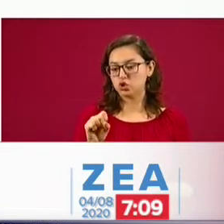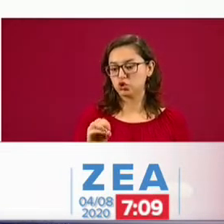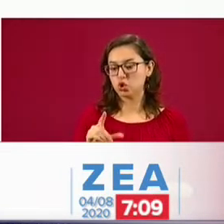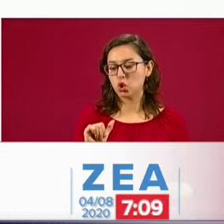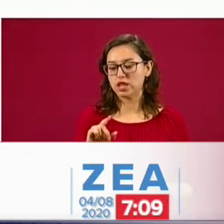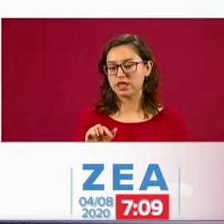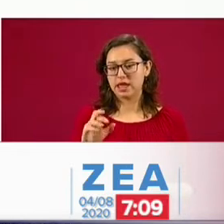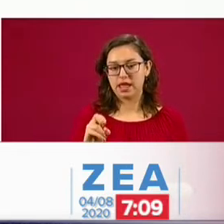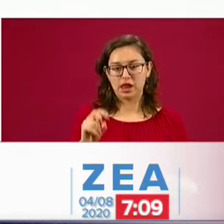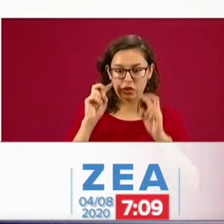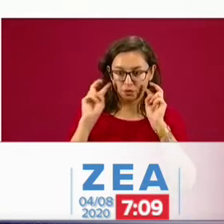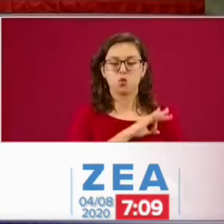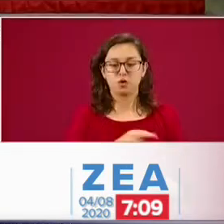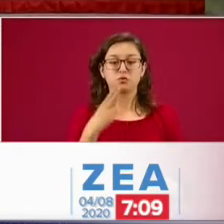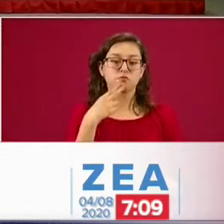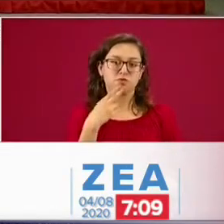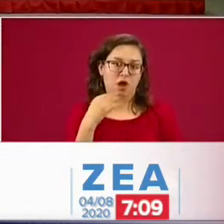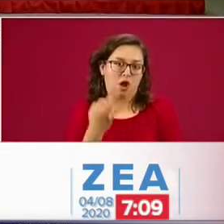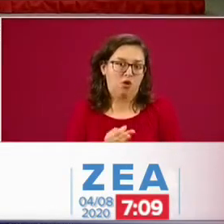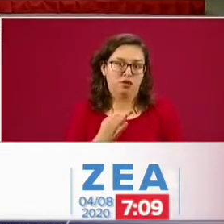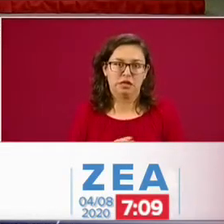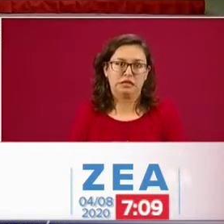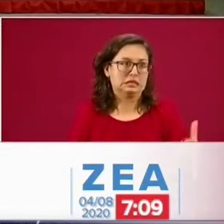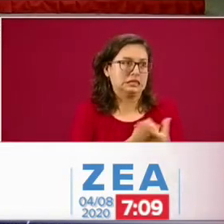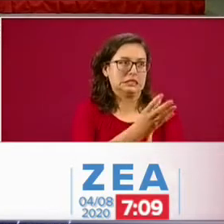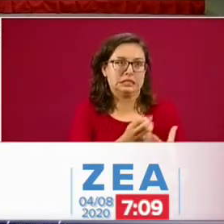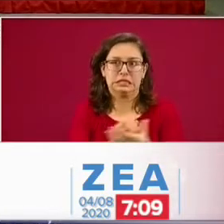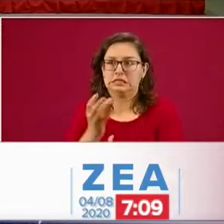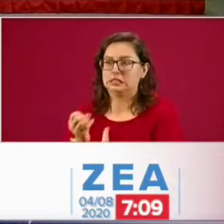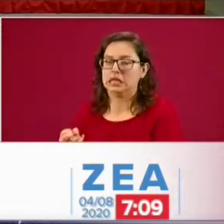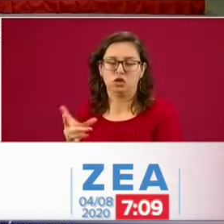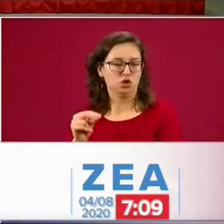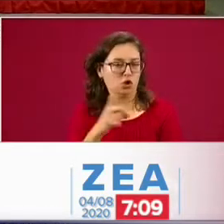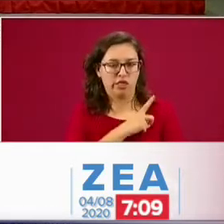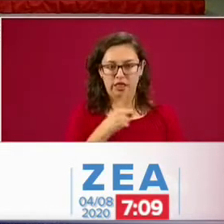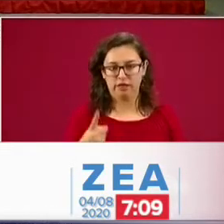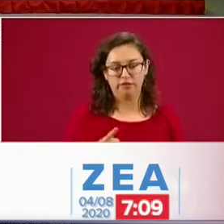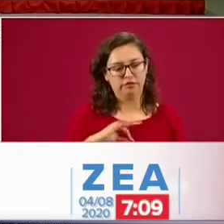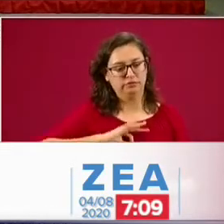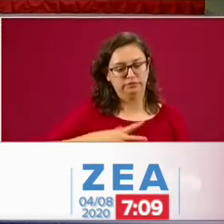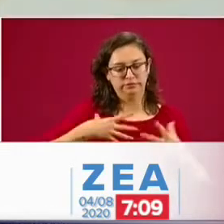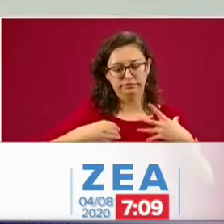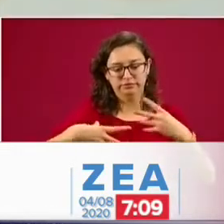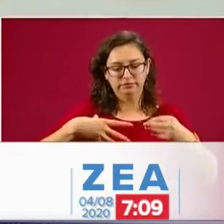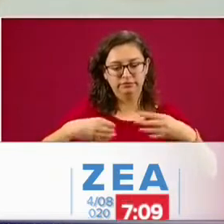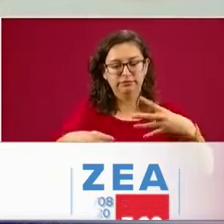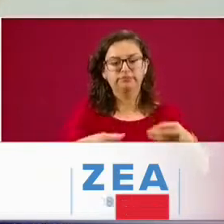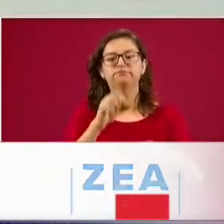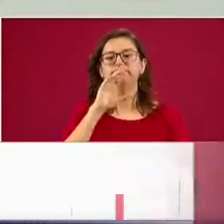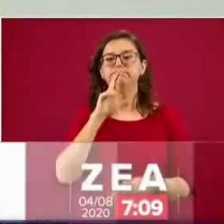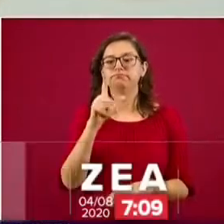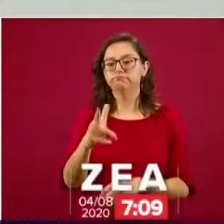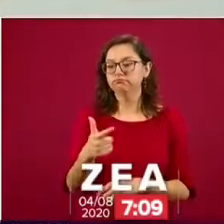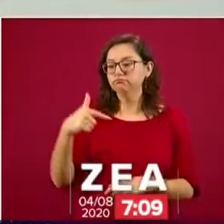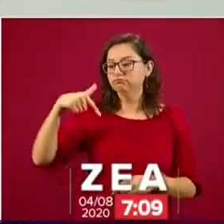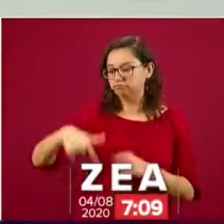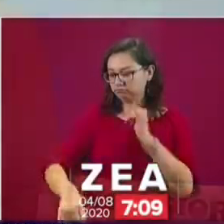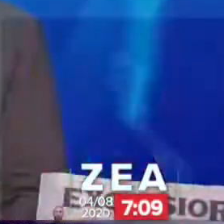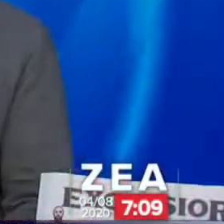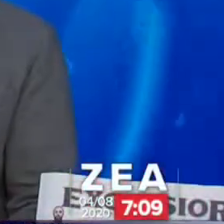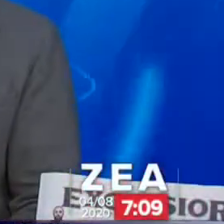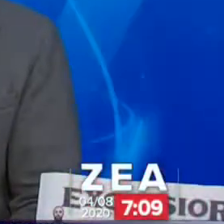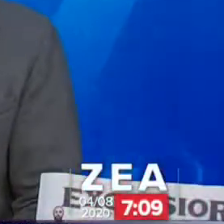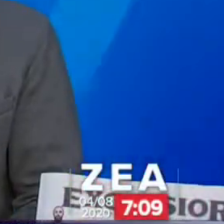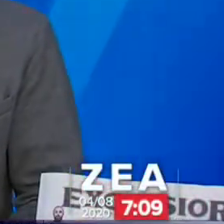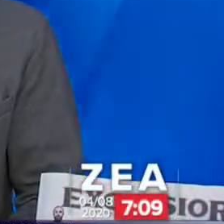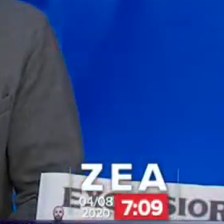pesos así el gobierno está cada vez más cerca de su objetivo que es colocar un millón de microcréditos entre un millón de beneficiarios y luego